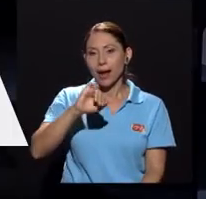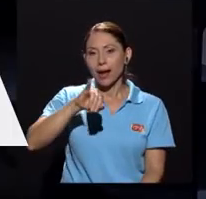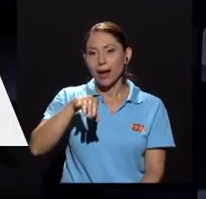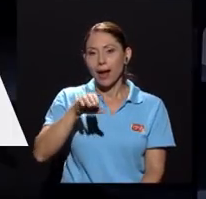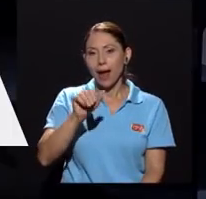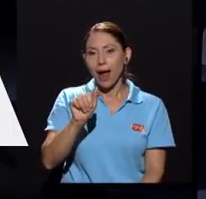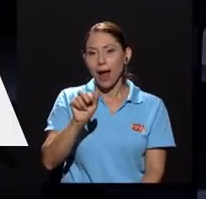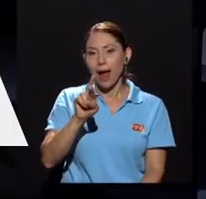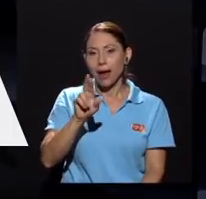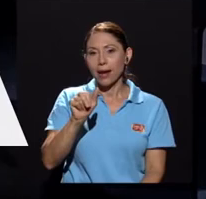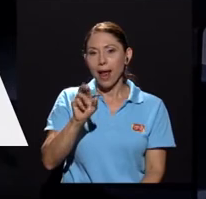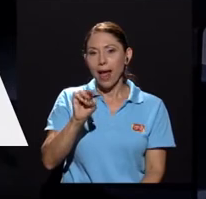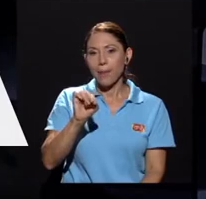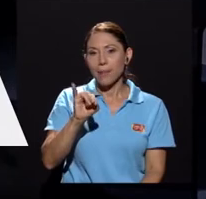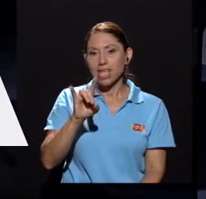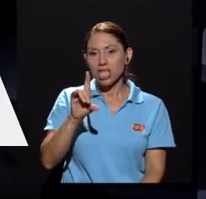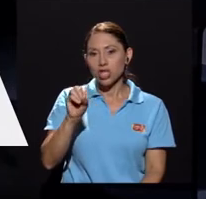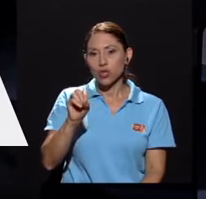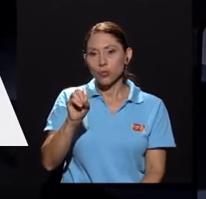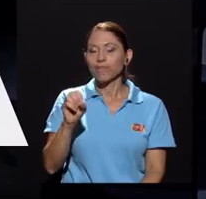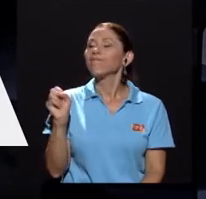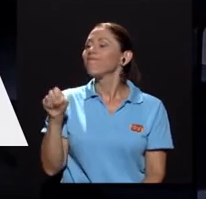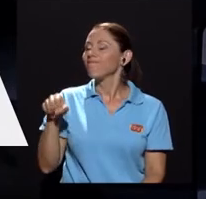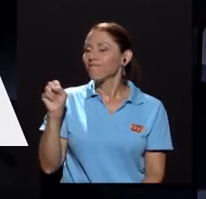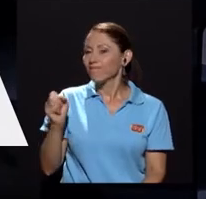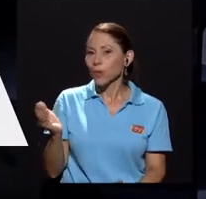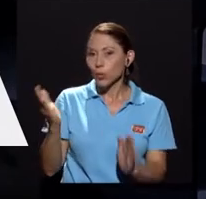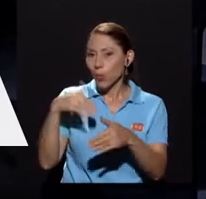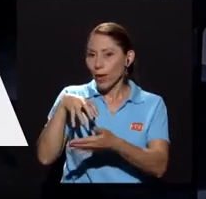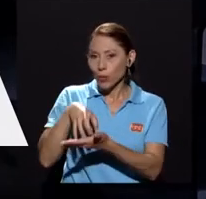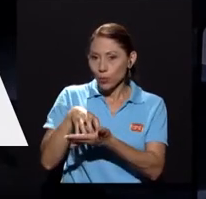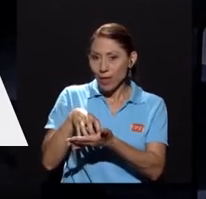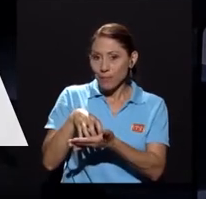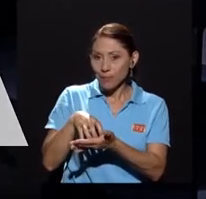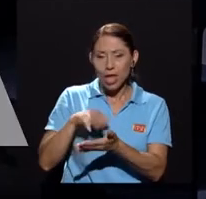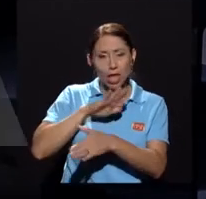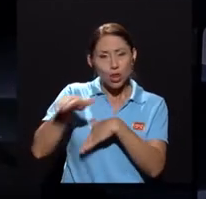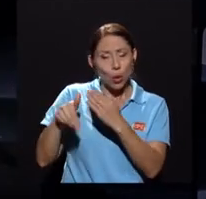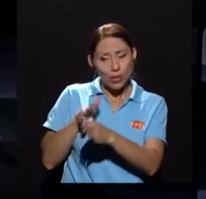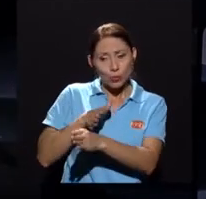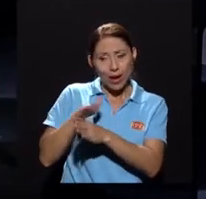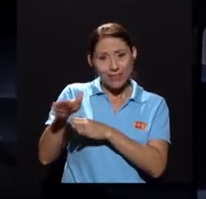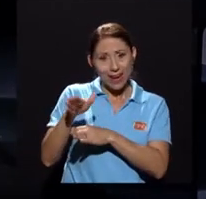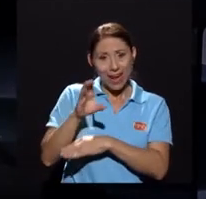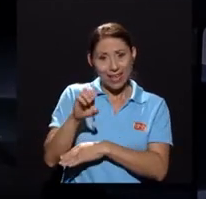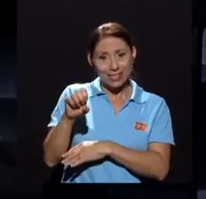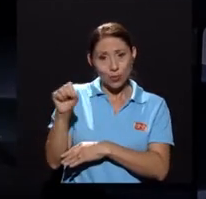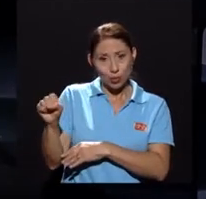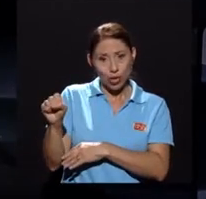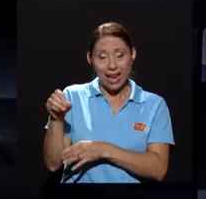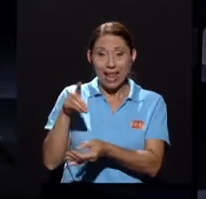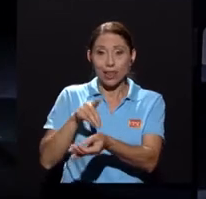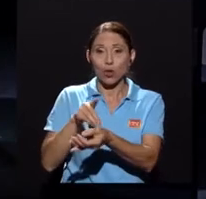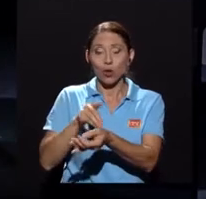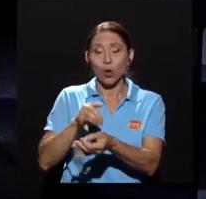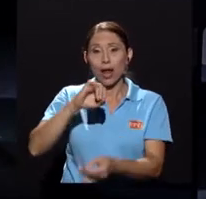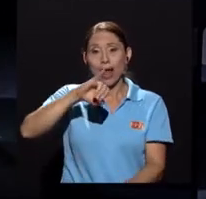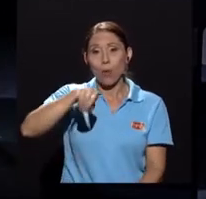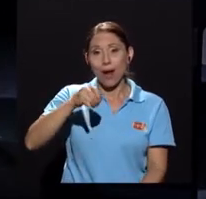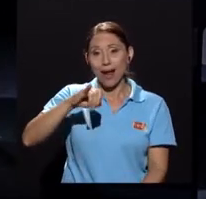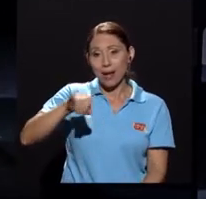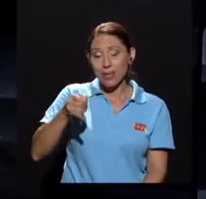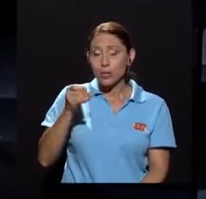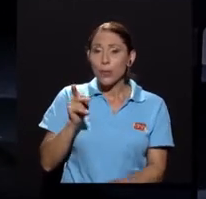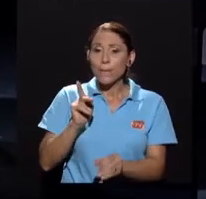el doctor jaramillo a lo largo de toda su carrera en el seguro social participa en la creación